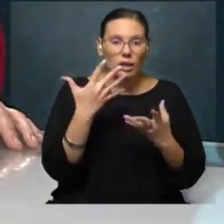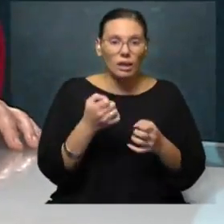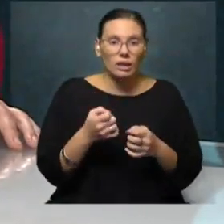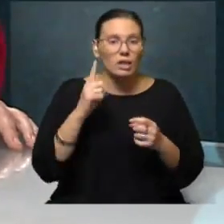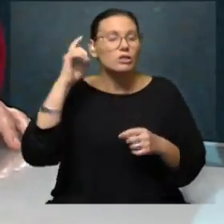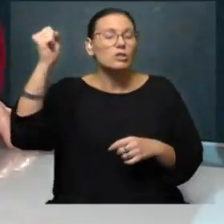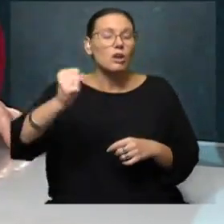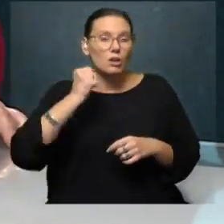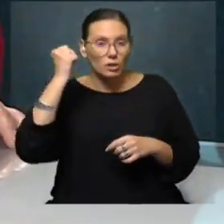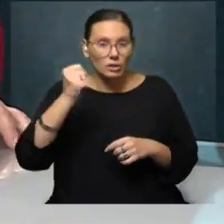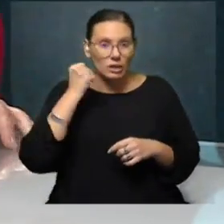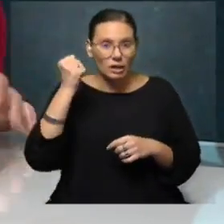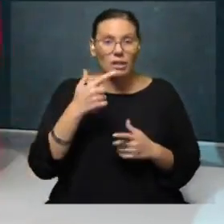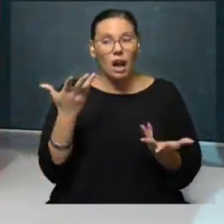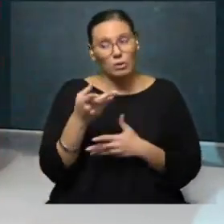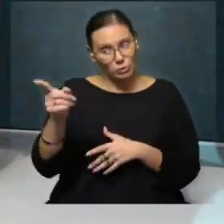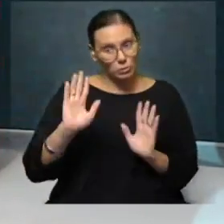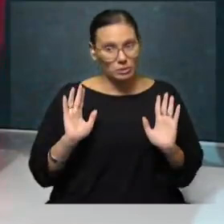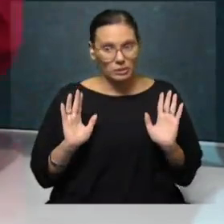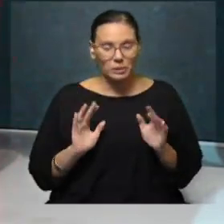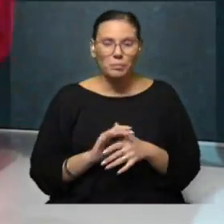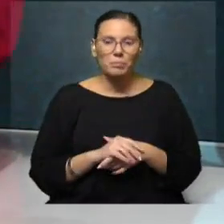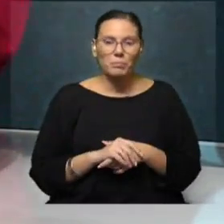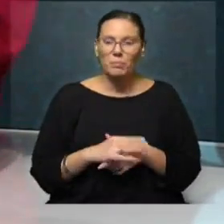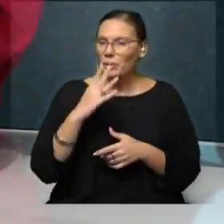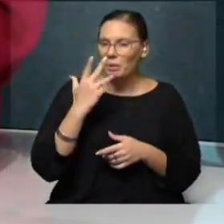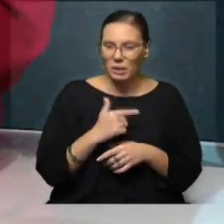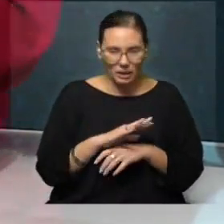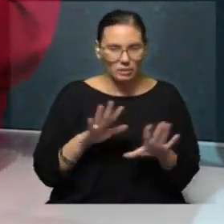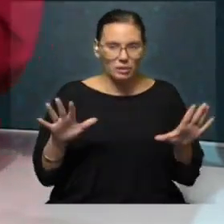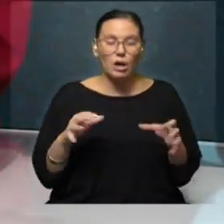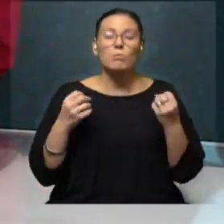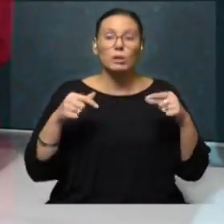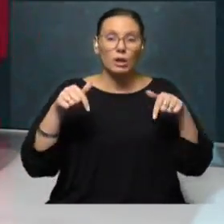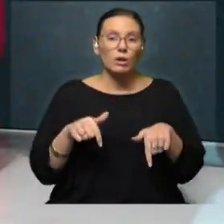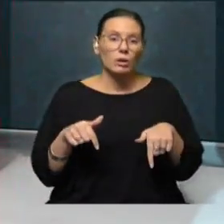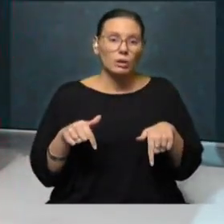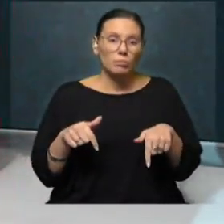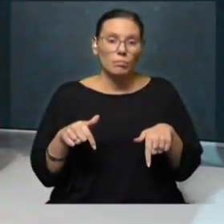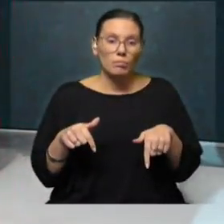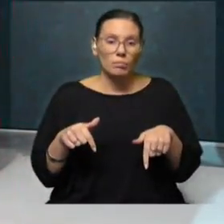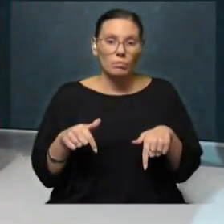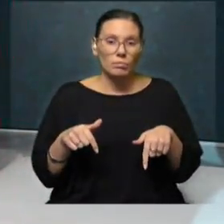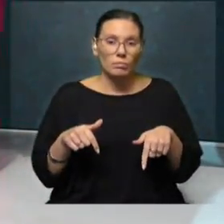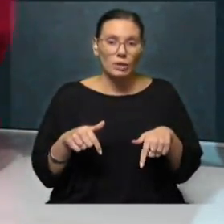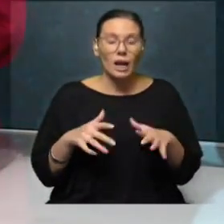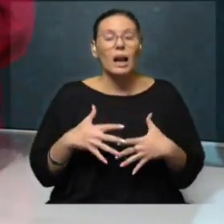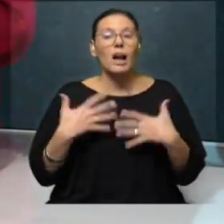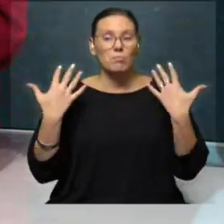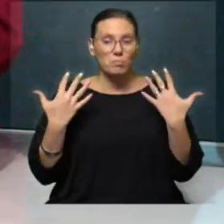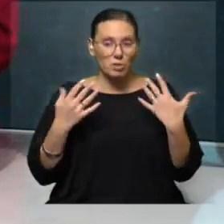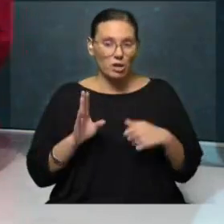ganas de soñar. Y te doy el paso a vos. Me encantó, sí, porque hoy en realidad las